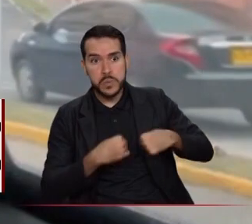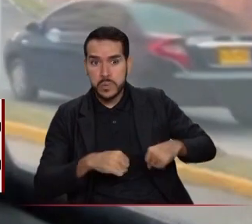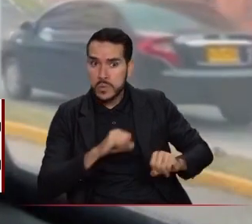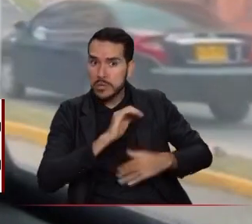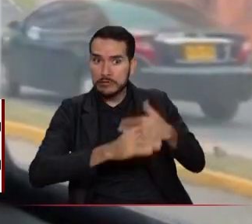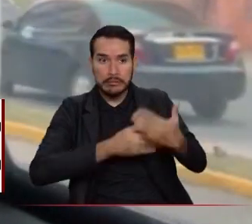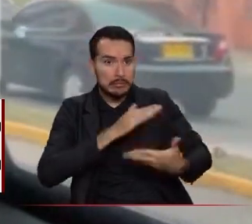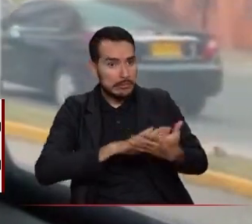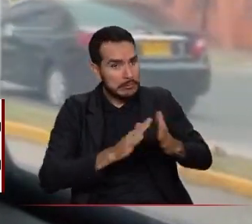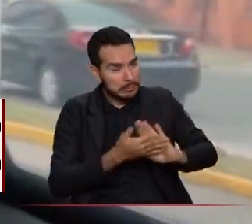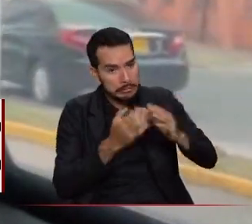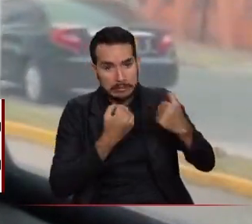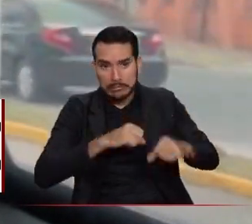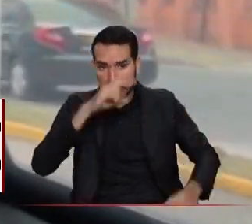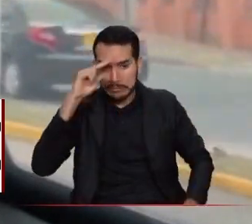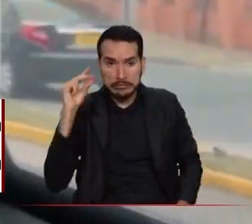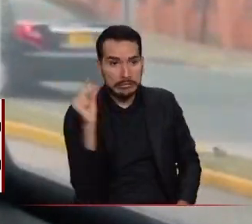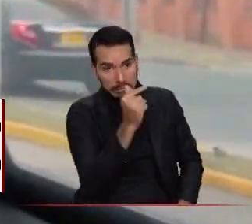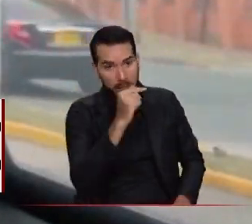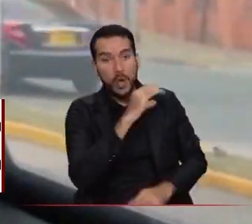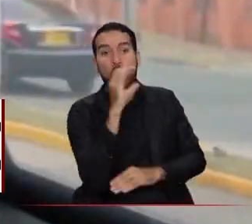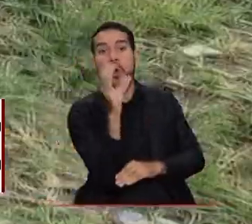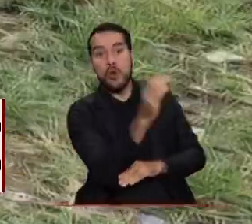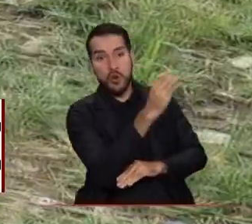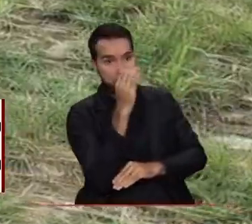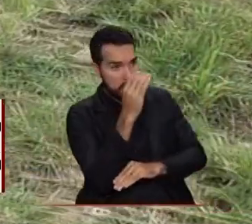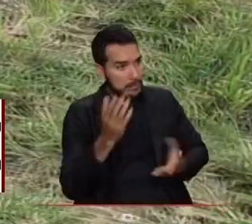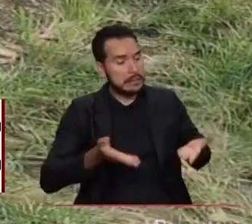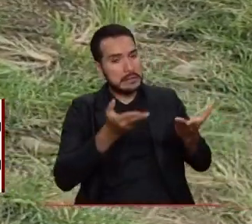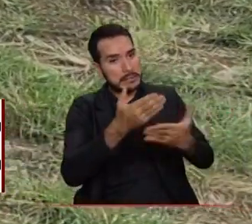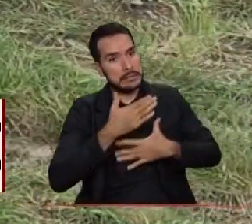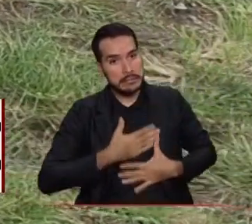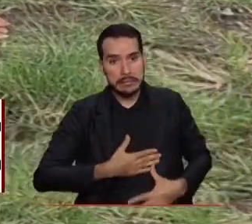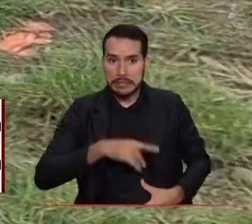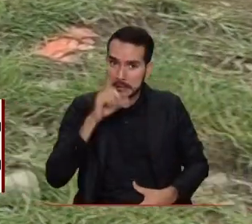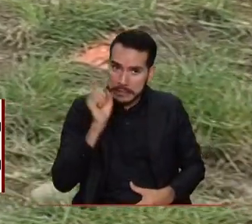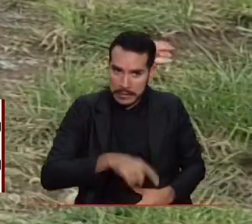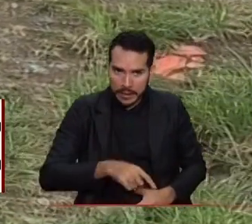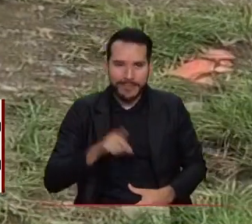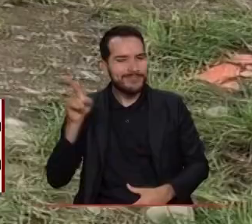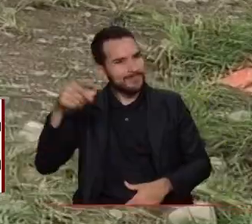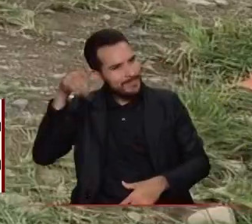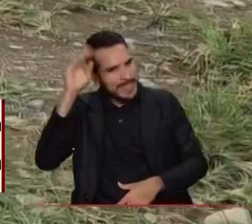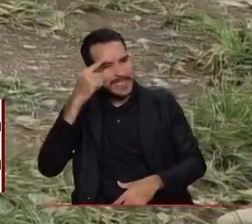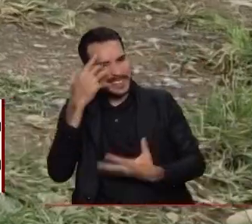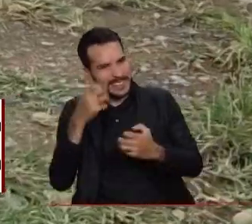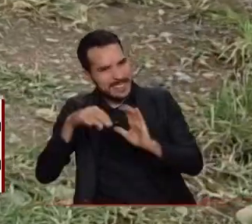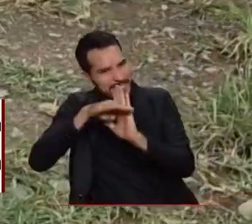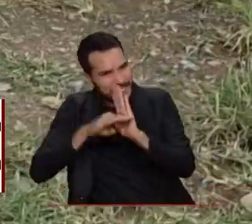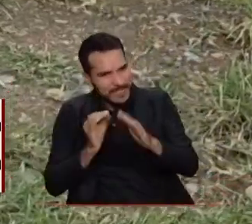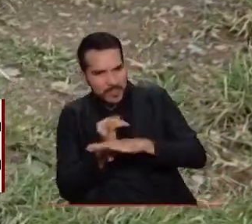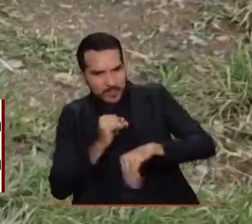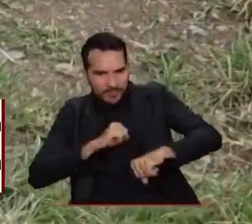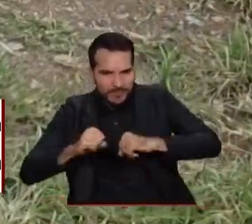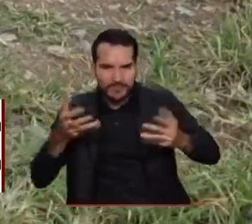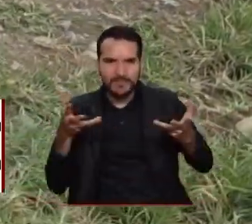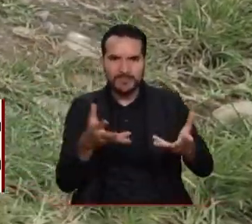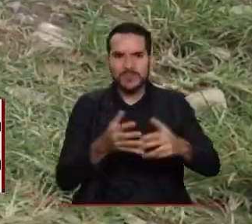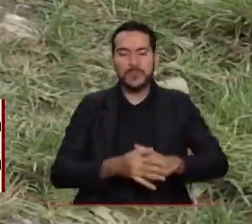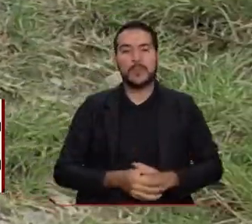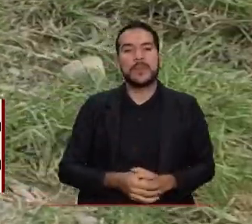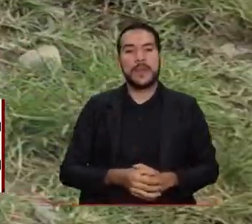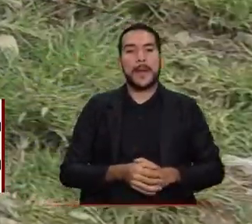debe responder de manera institucional. Más disidencias, más violencia, no es